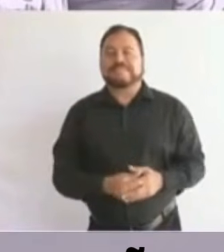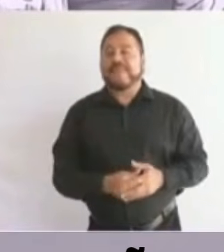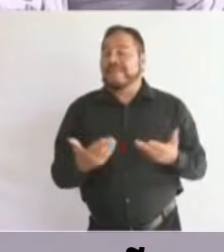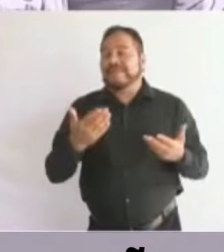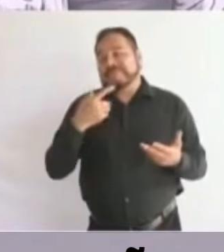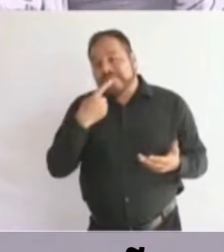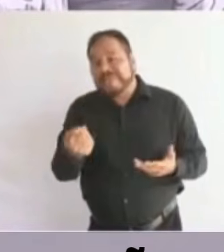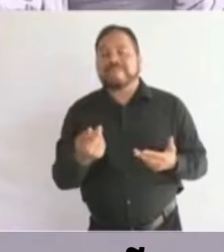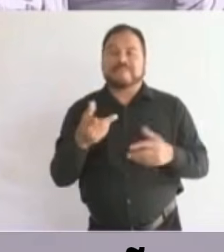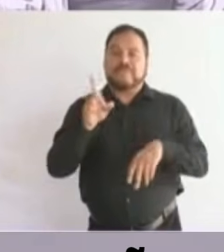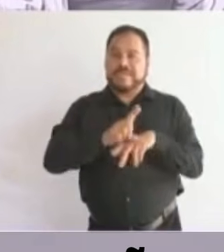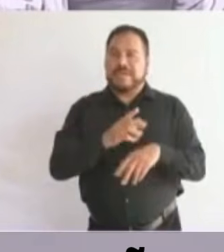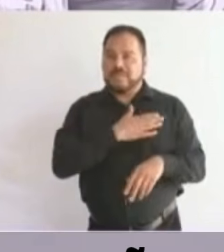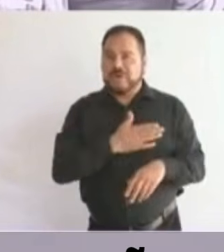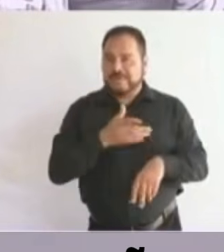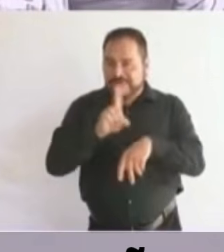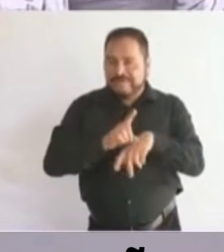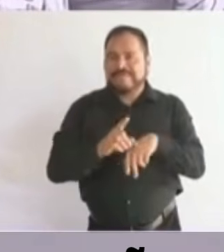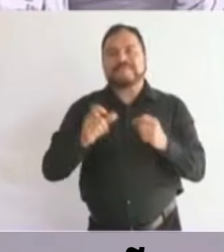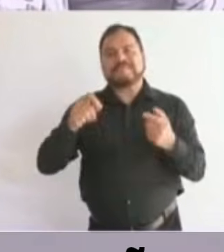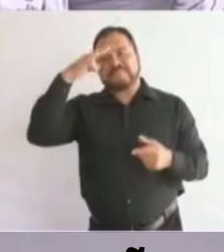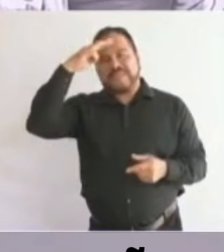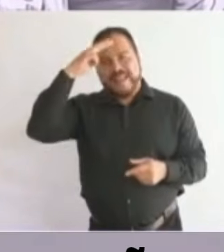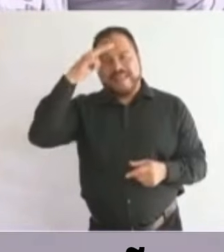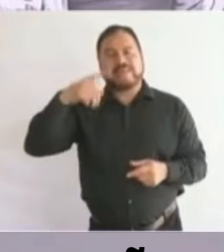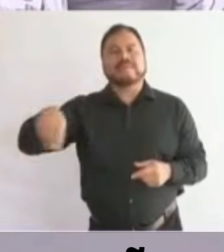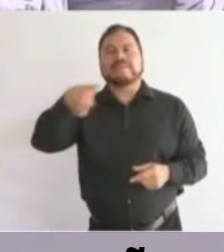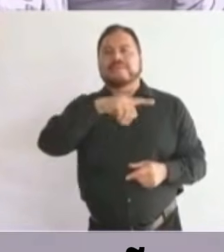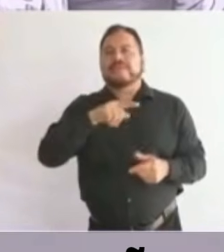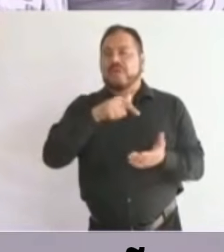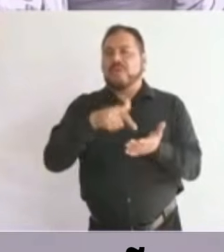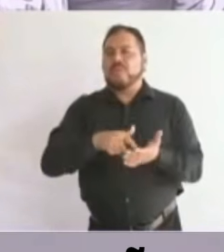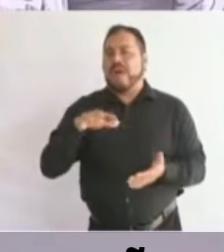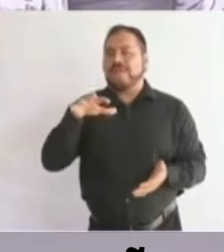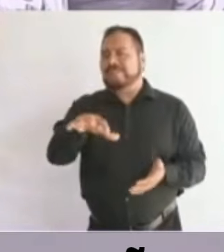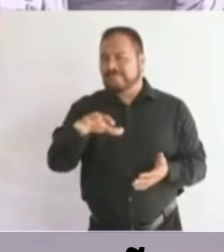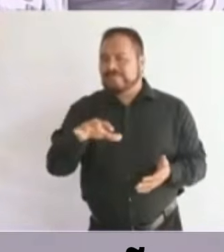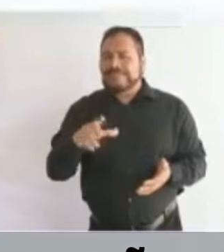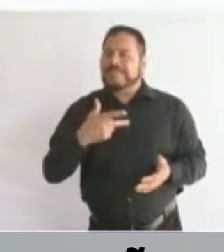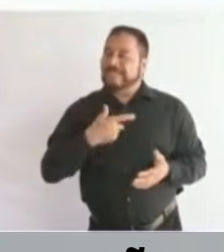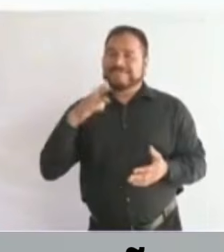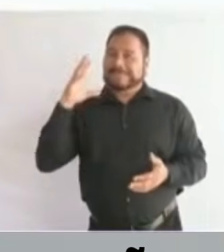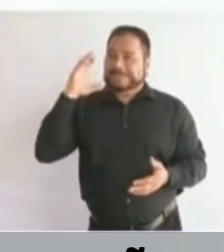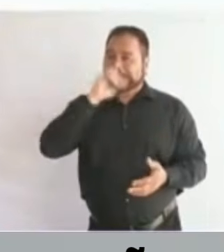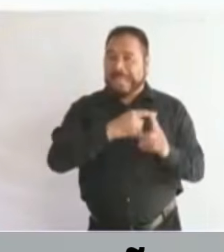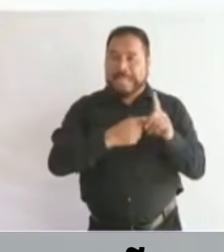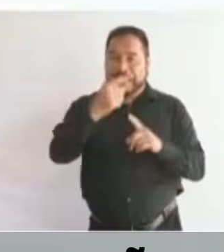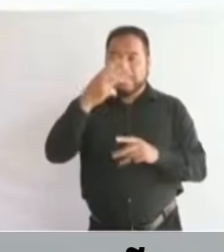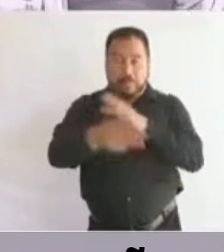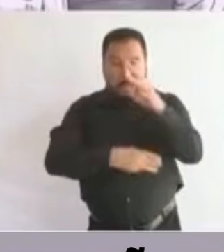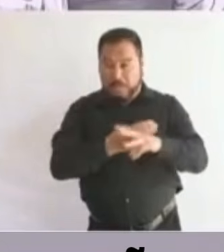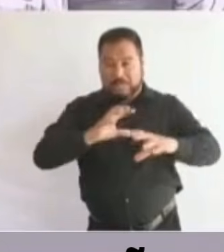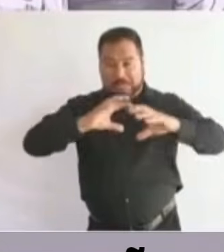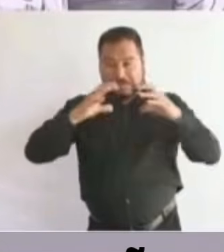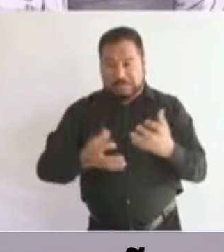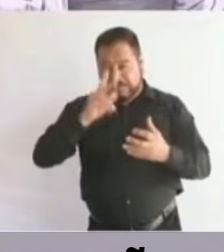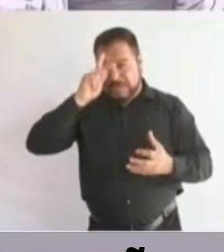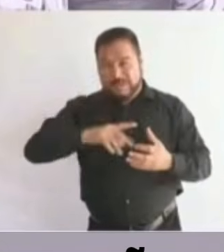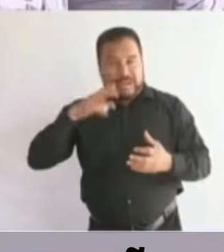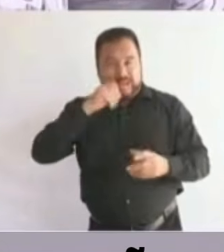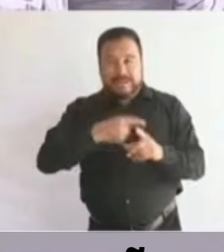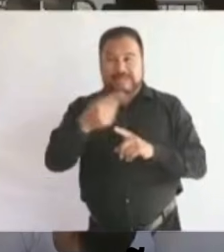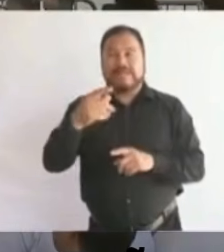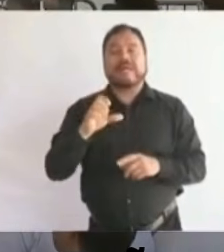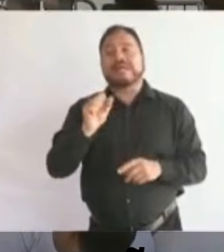buen día porque Mexicali es uno de los sitios con más altas temperaturas de todo el planeta. San Luis Río Colorado